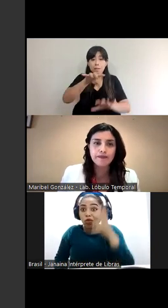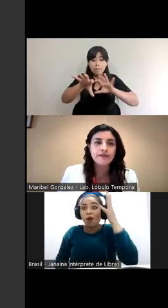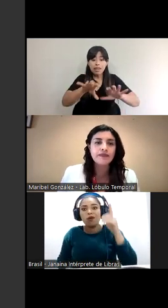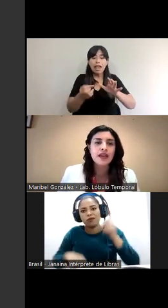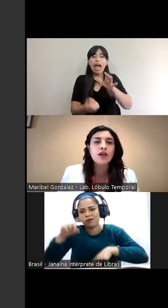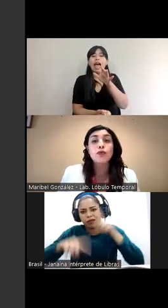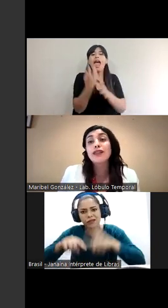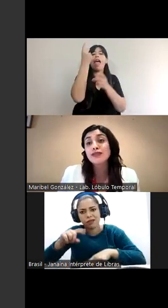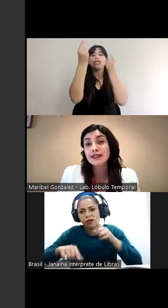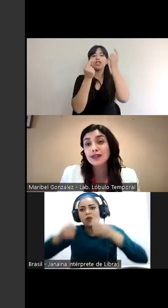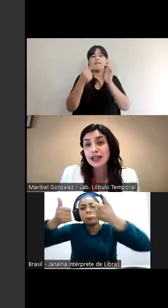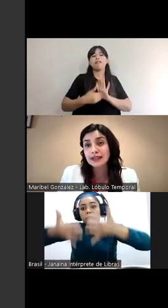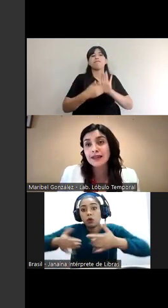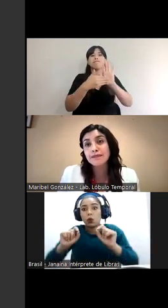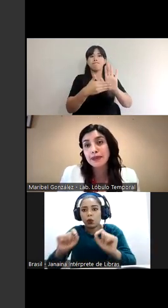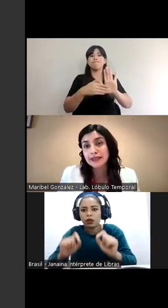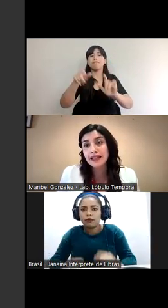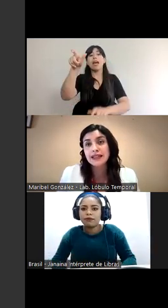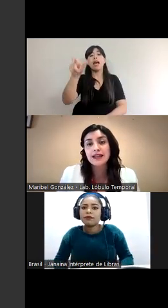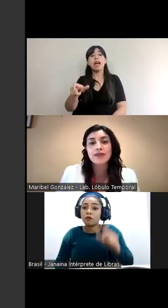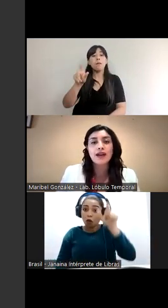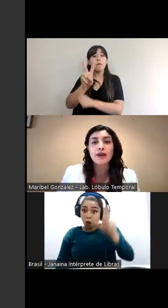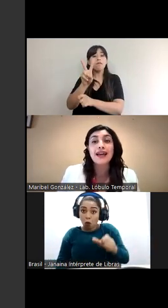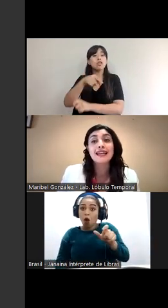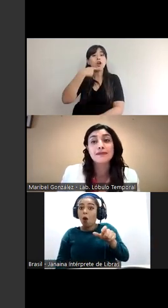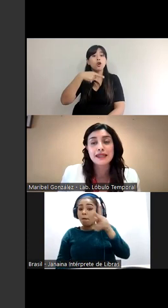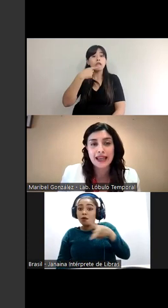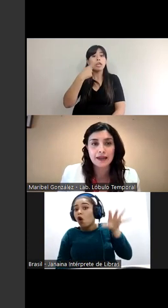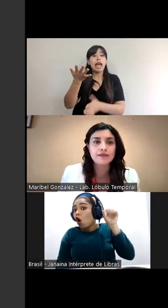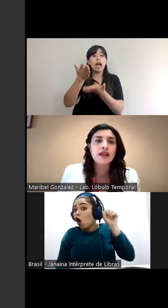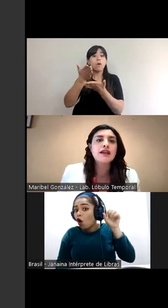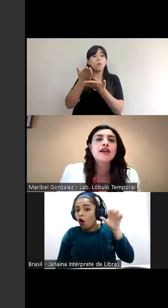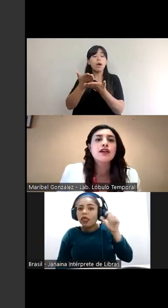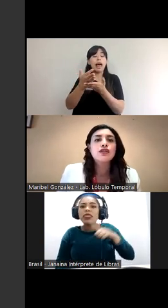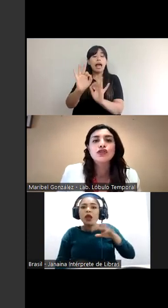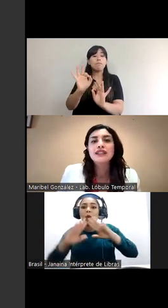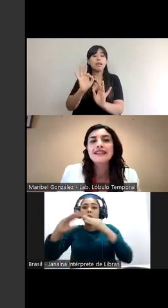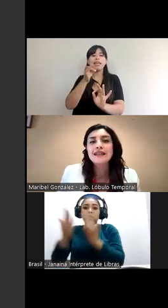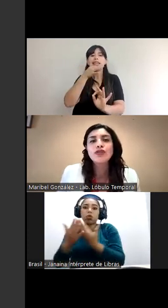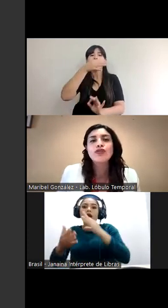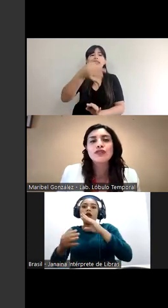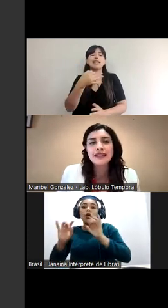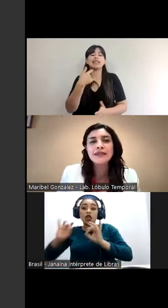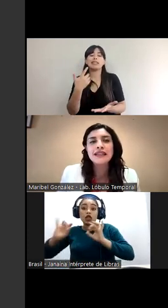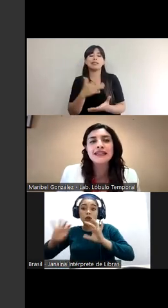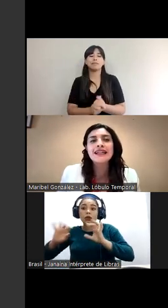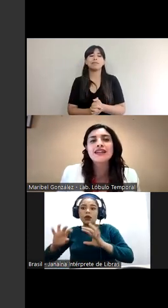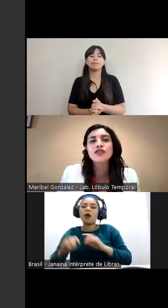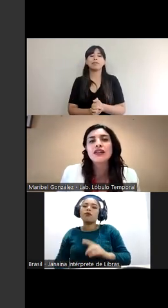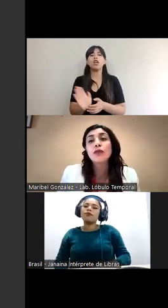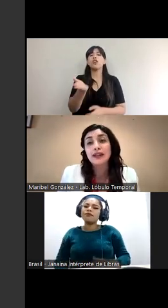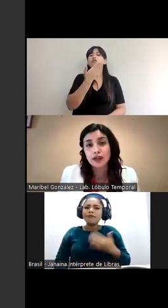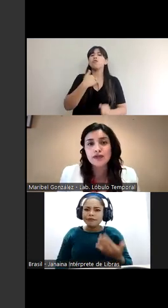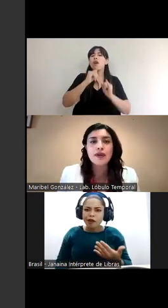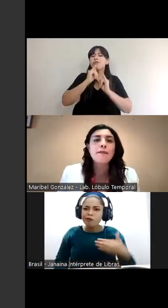así: una docente oyente parte de una escuela especial. Nosotras hacemos constantemente